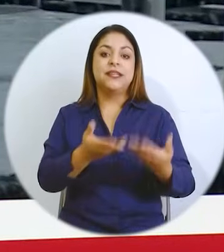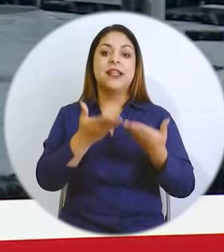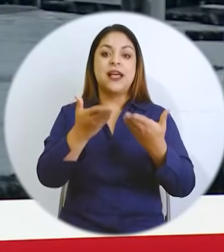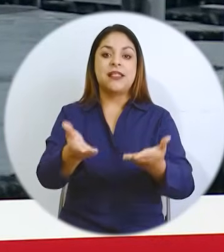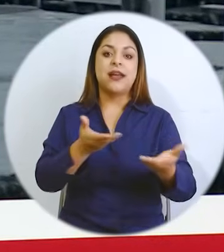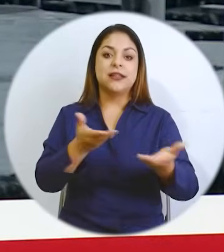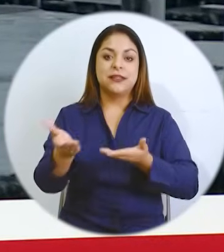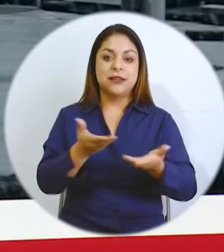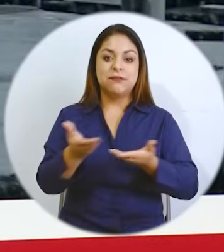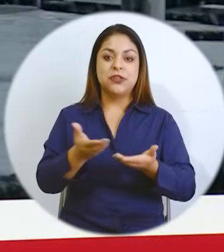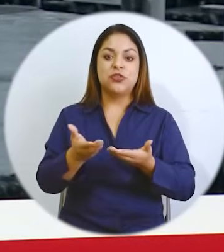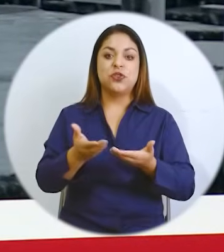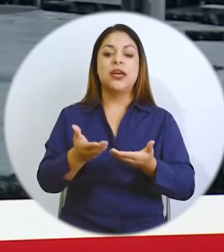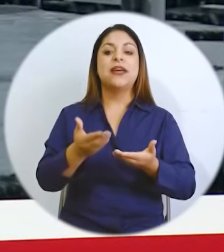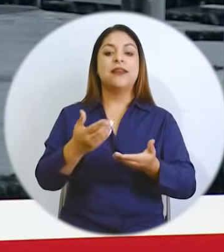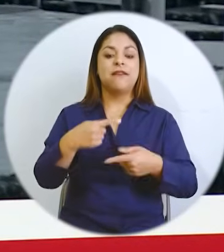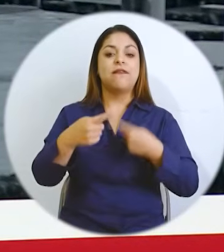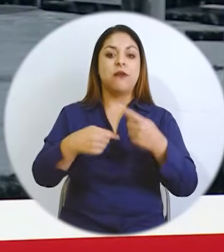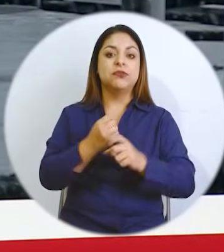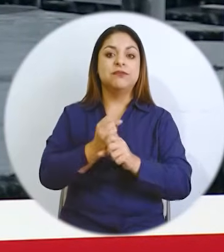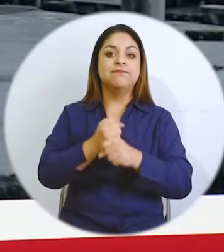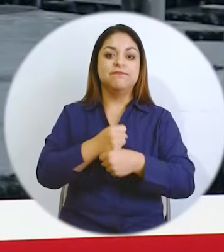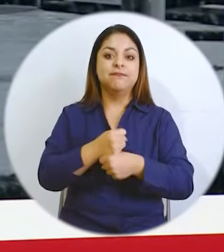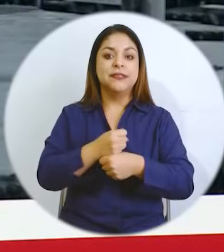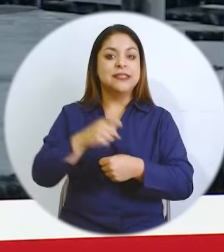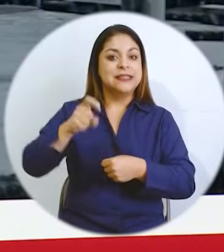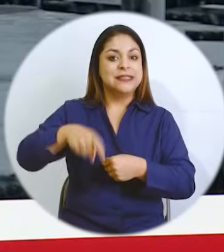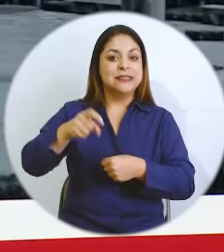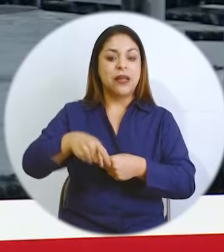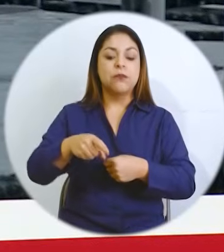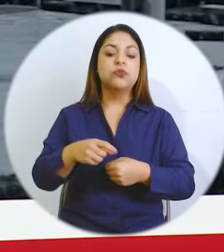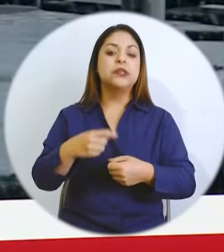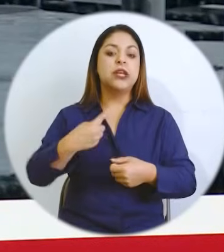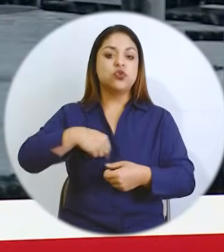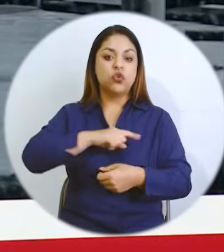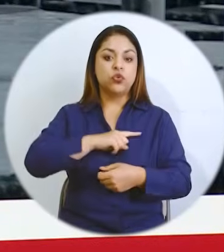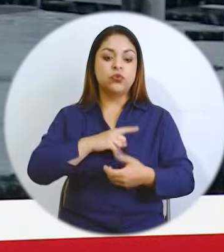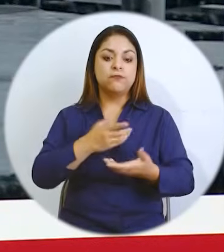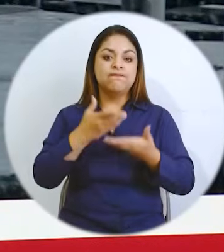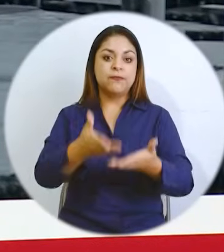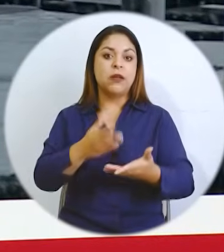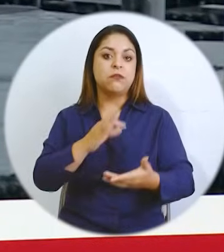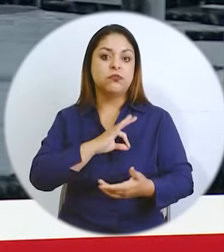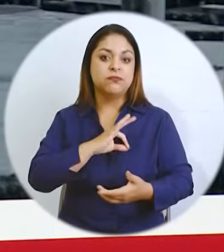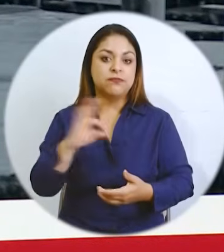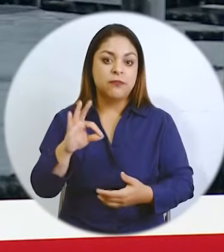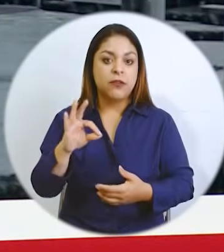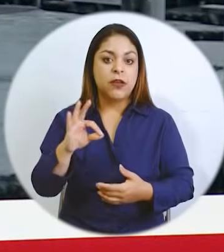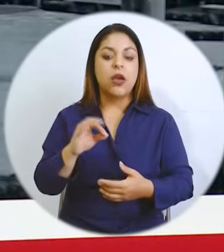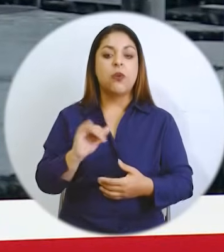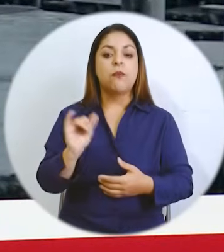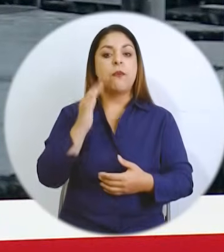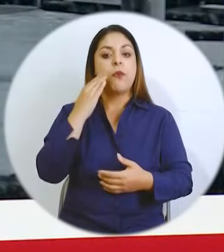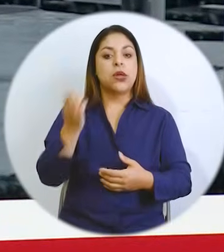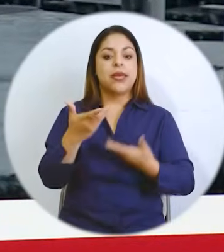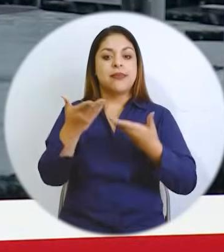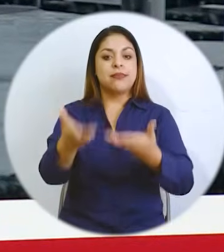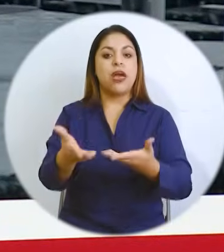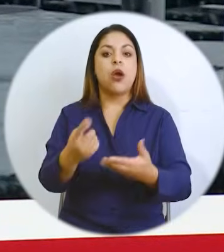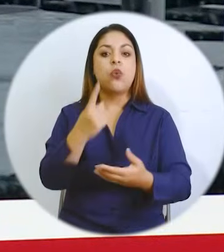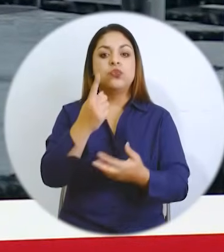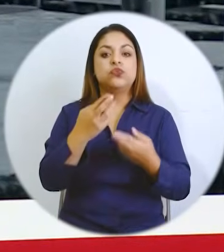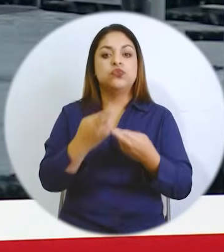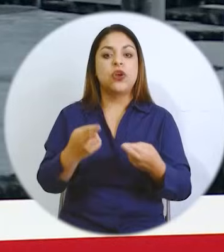cargo de brindar un servicio del cual vamos a requerir y que le estamos poniendo nuestra fe, porque nos